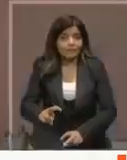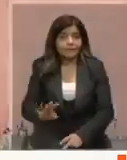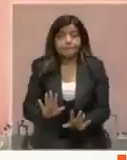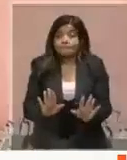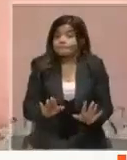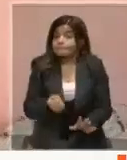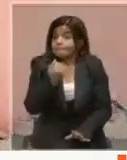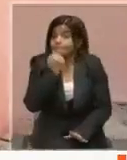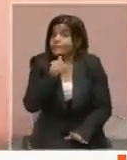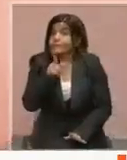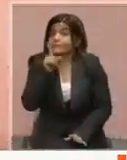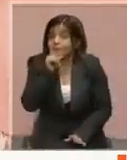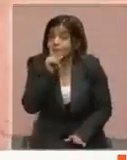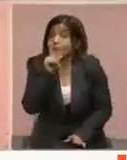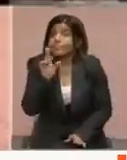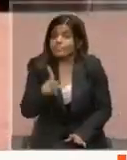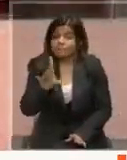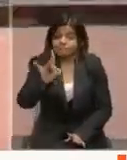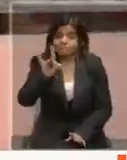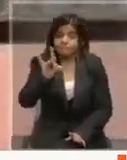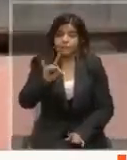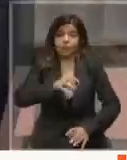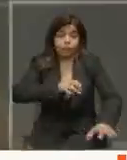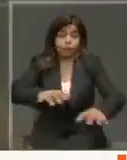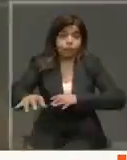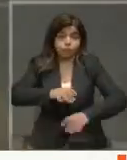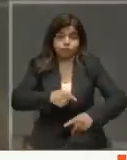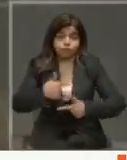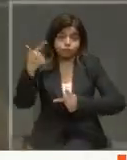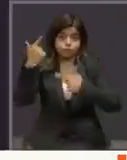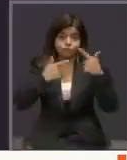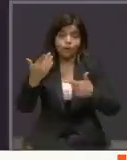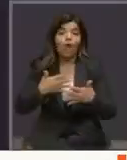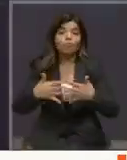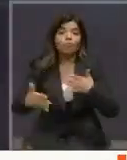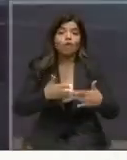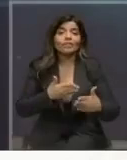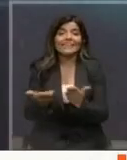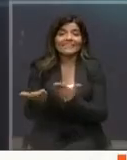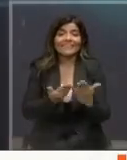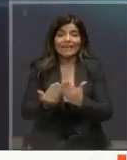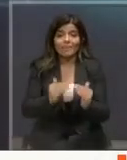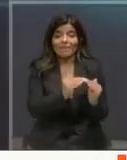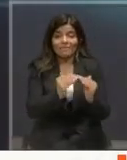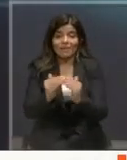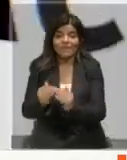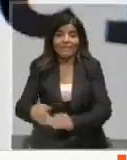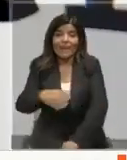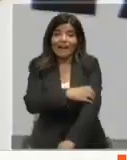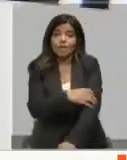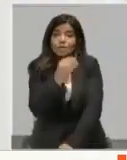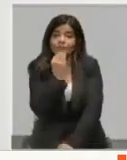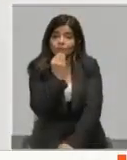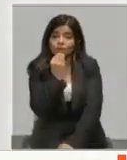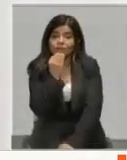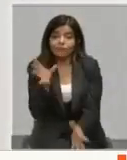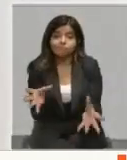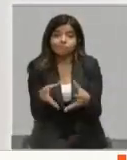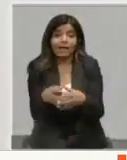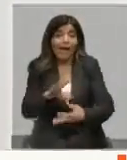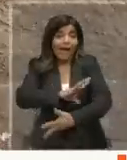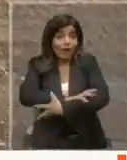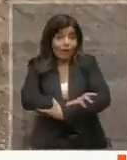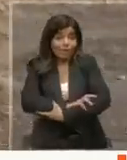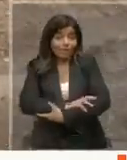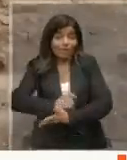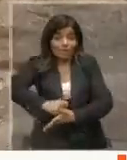caiga comenzó como un terremoto político con Epicentro en la seremi de vivienda de la región de antofagasta con democracia viva Pero las réplicas